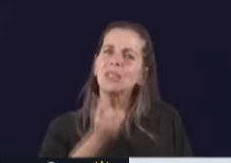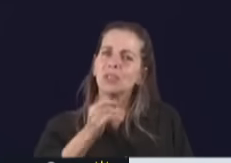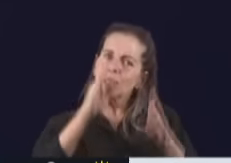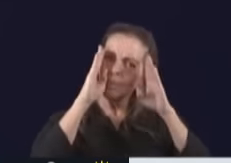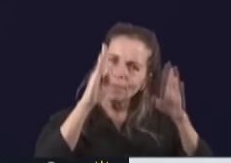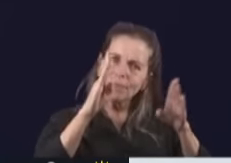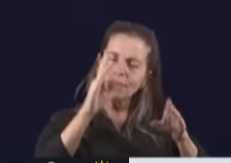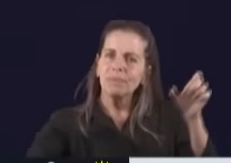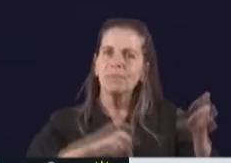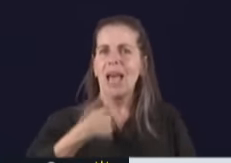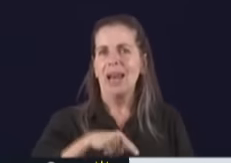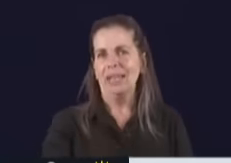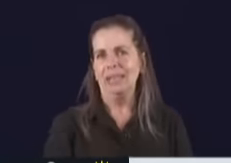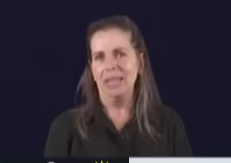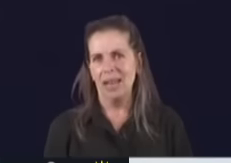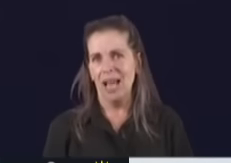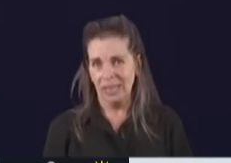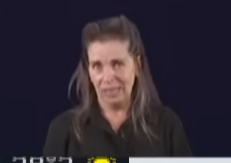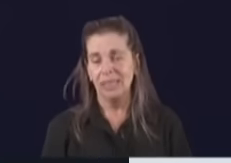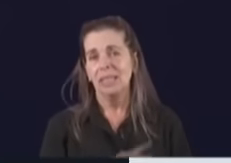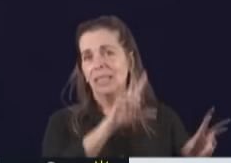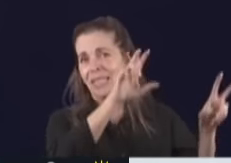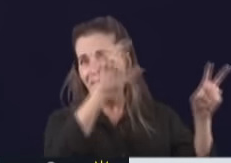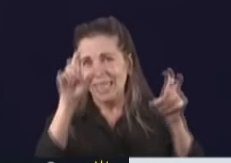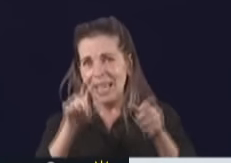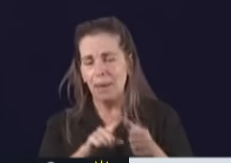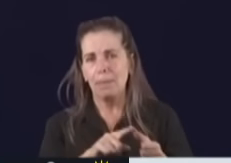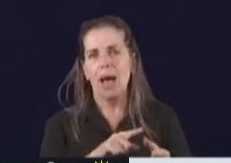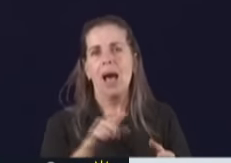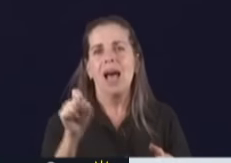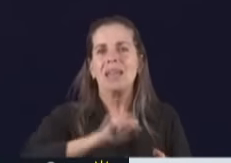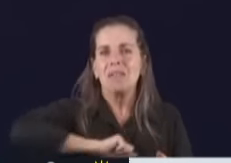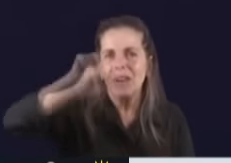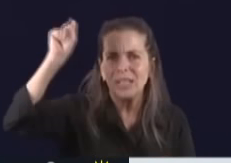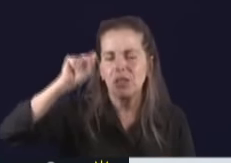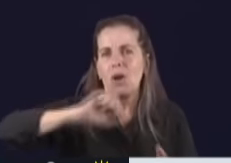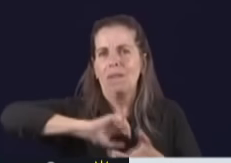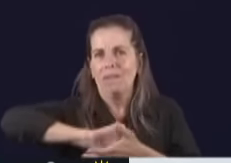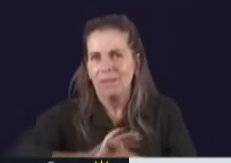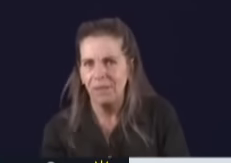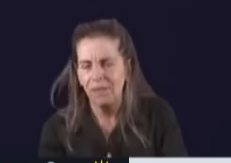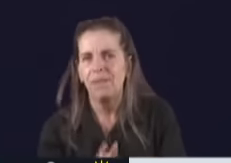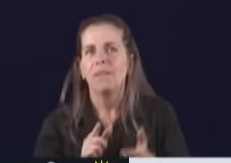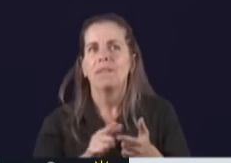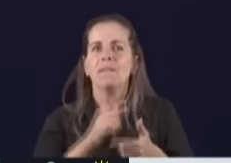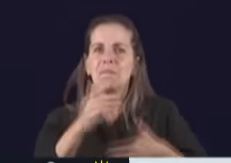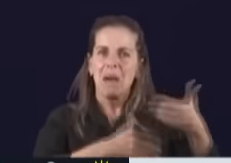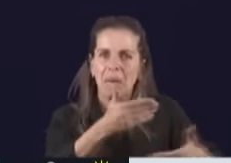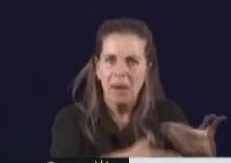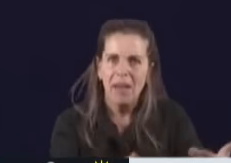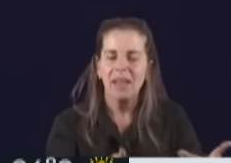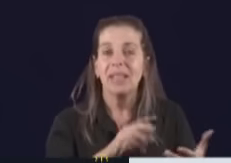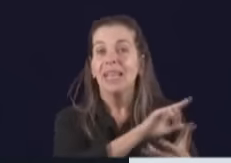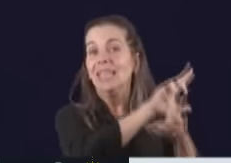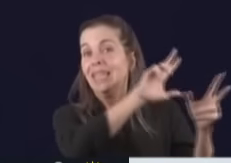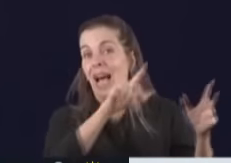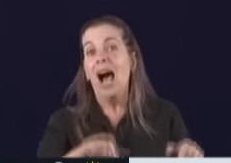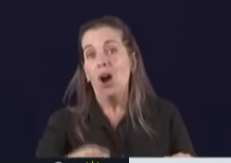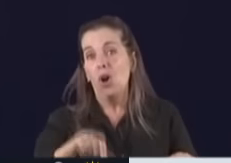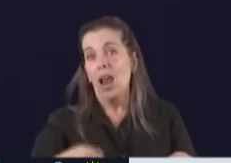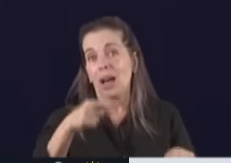tres mandatos, pulverizar el déficit fiscal y la inflación, garantizar el orden público y sacarle el peso del Estado a los argentinos, ingresan en una nueva